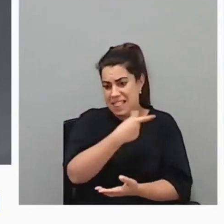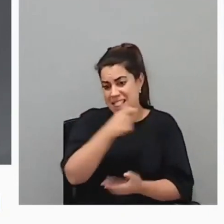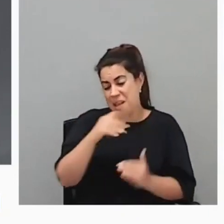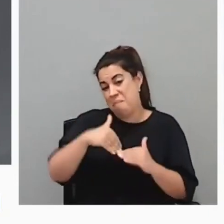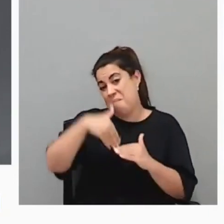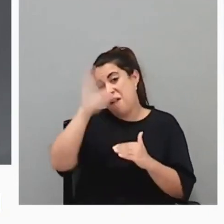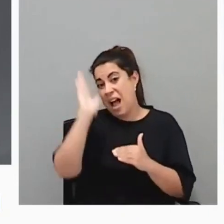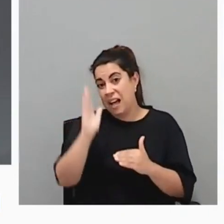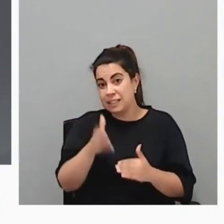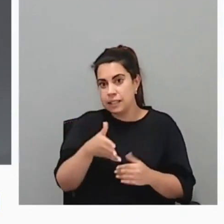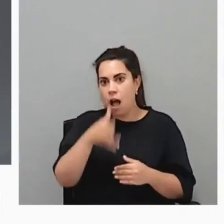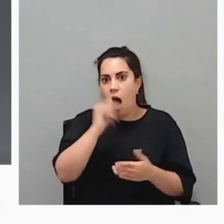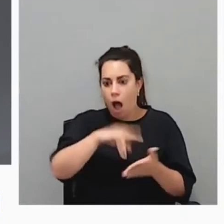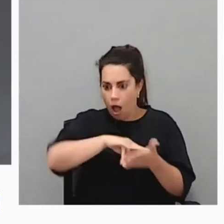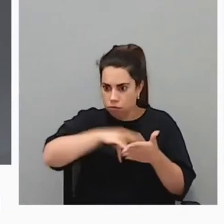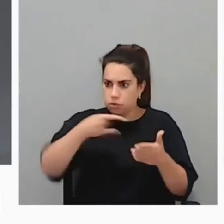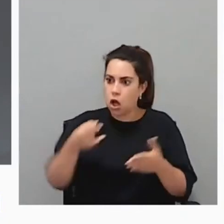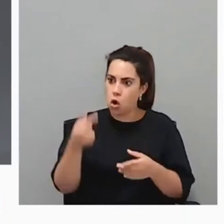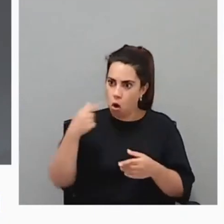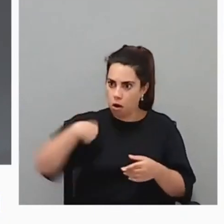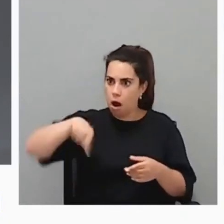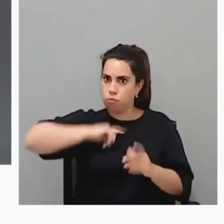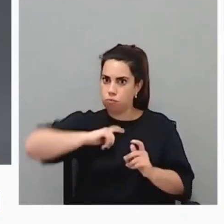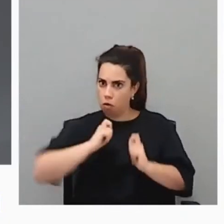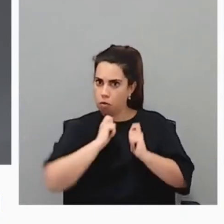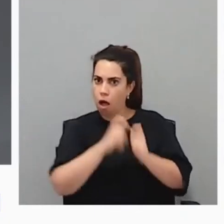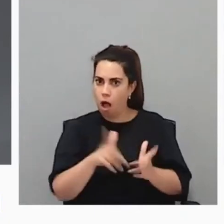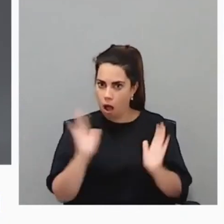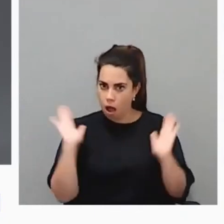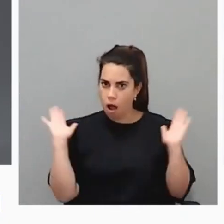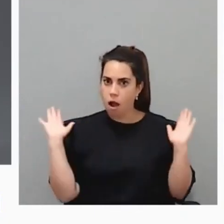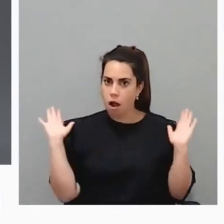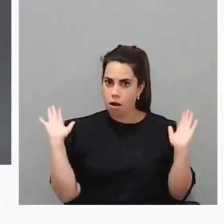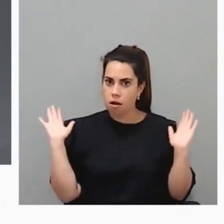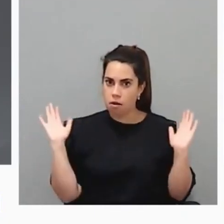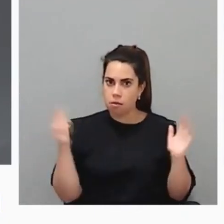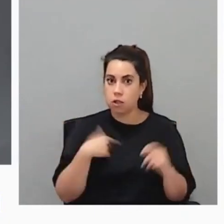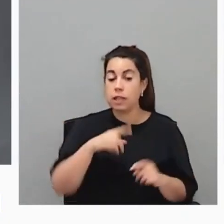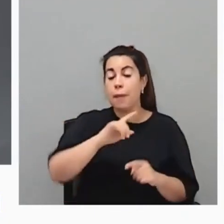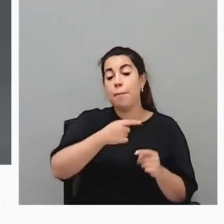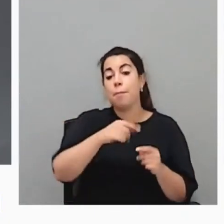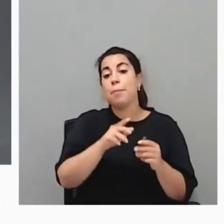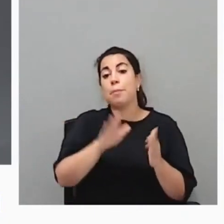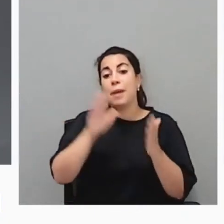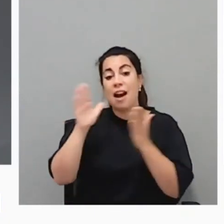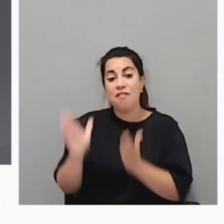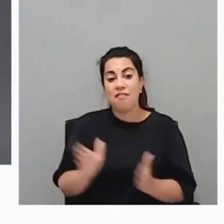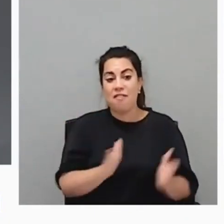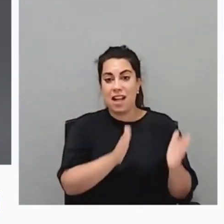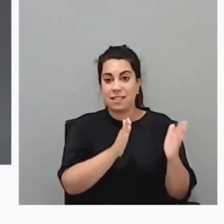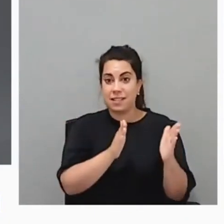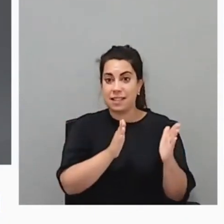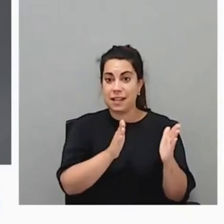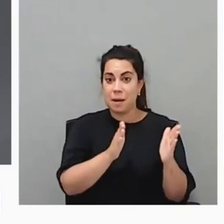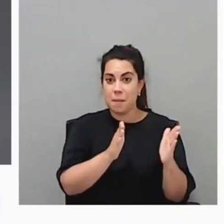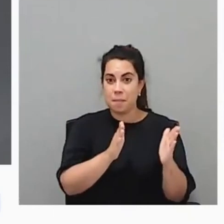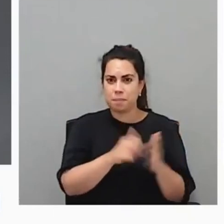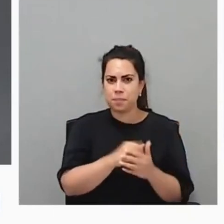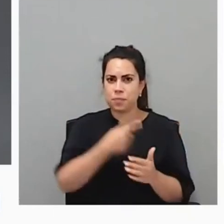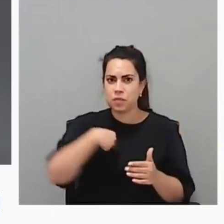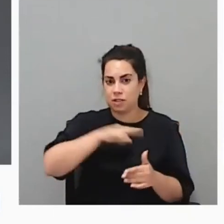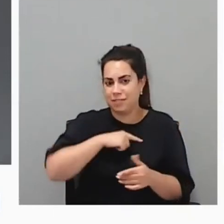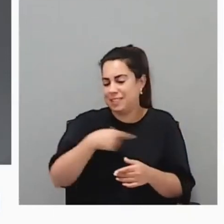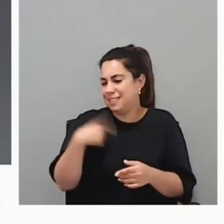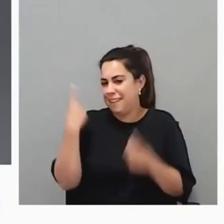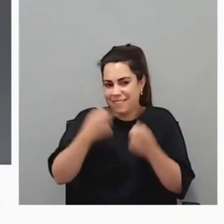tecnología que nosotros le proporcionamos. En esta primera fase, nosotros como buena startup lo que hacemos es siempre, ¿no?, ir